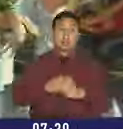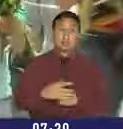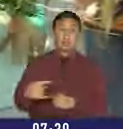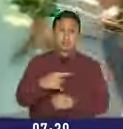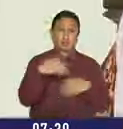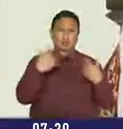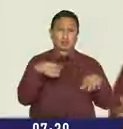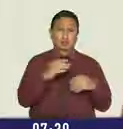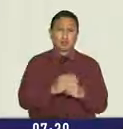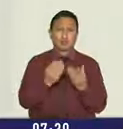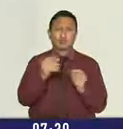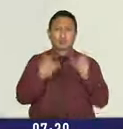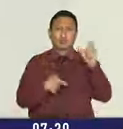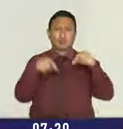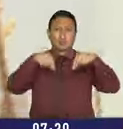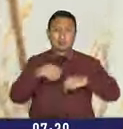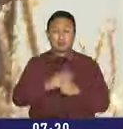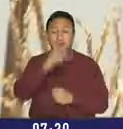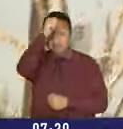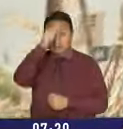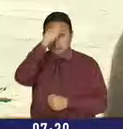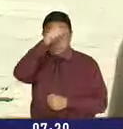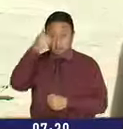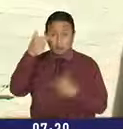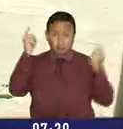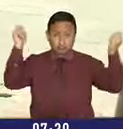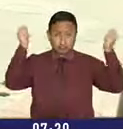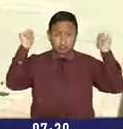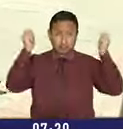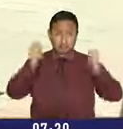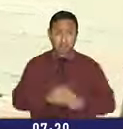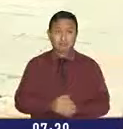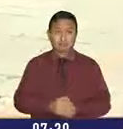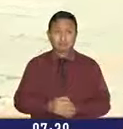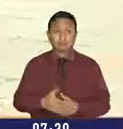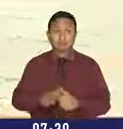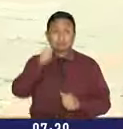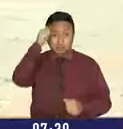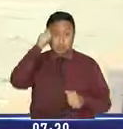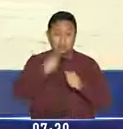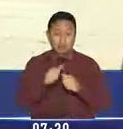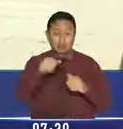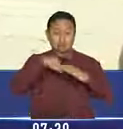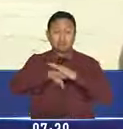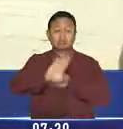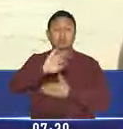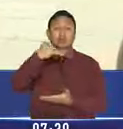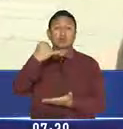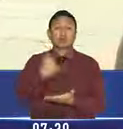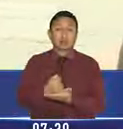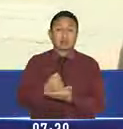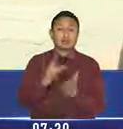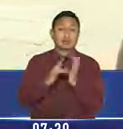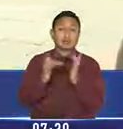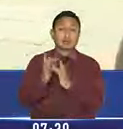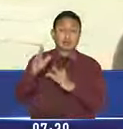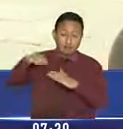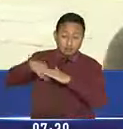Domingo de Ramos. Y hay que recordar la entrada de Cristo a Jerusalén. Y entonces, por eso todo el pueblo